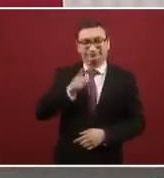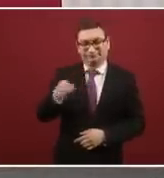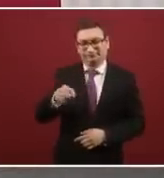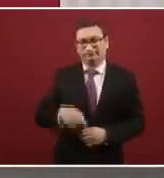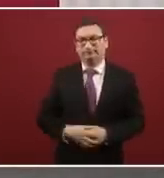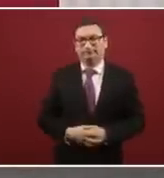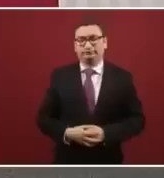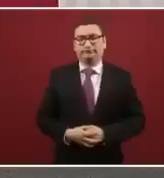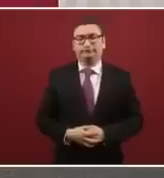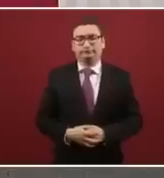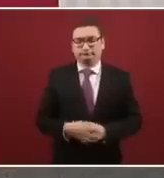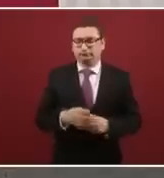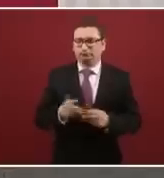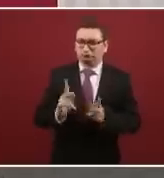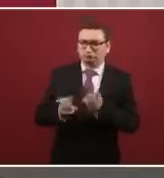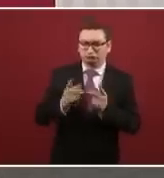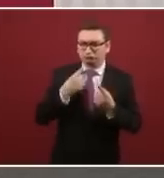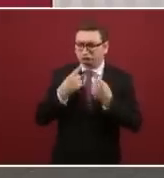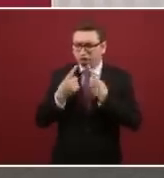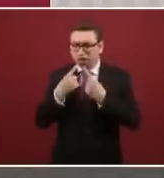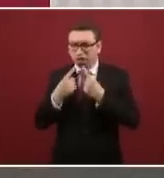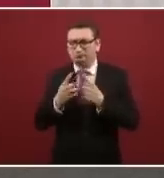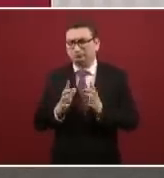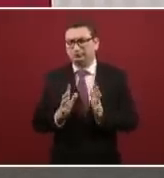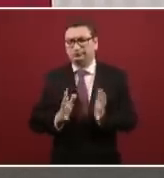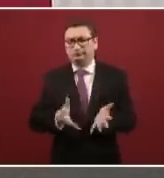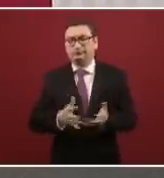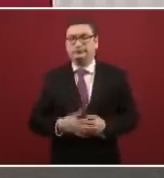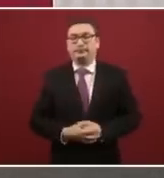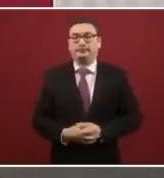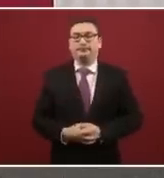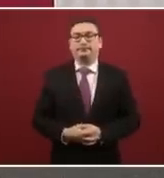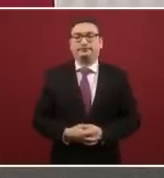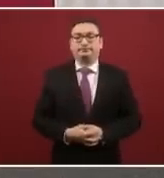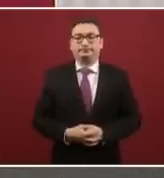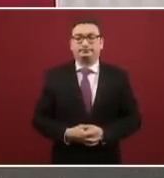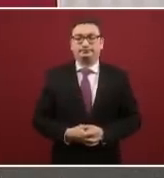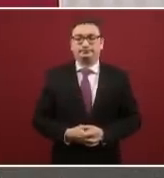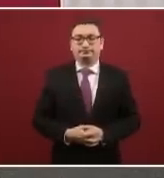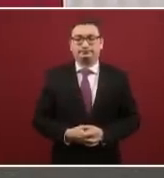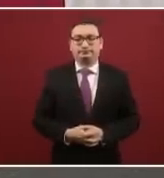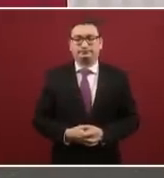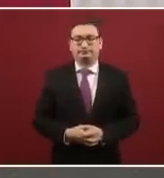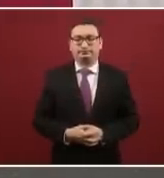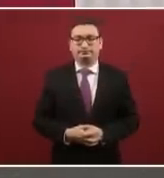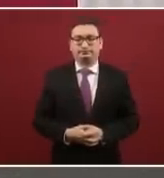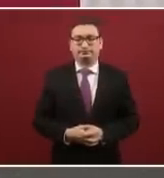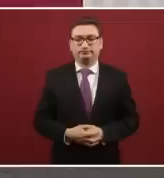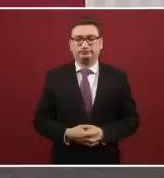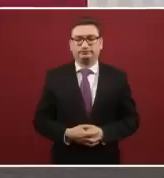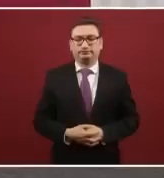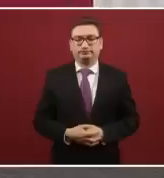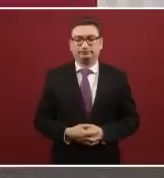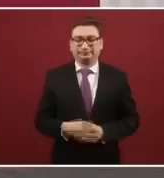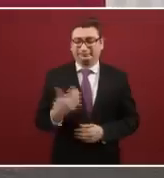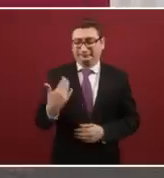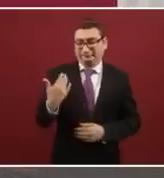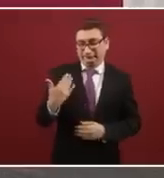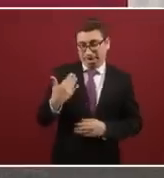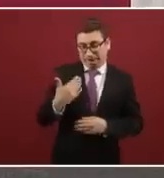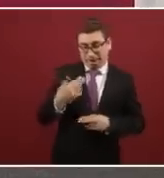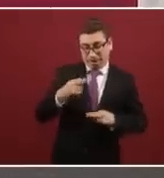y ya en los últimos tiempos ha venido dándose una disminución, pero